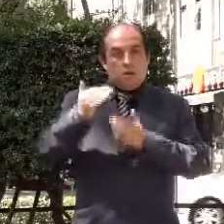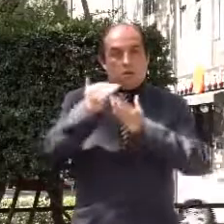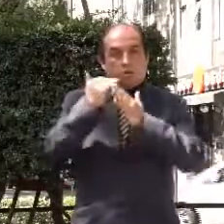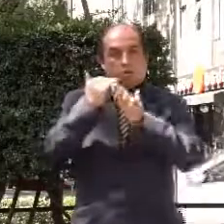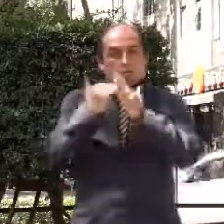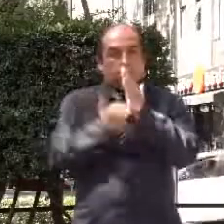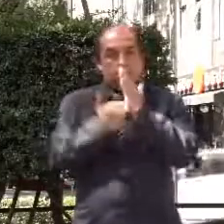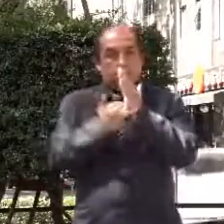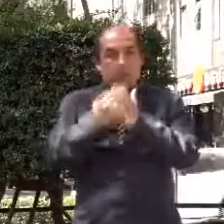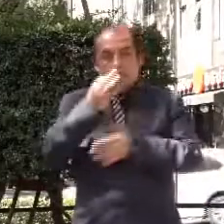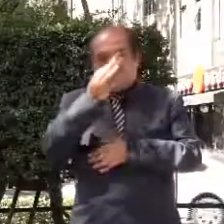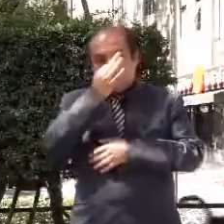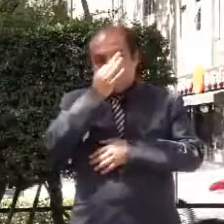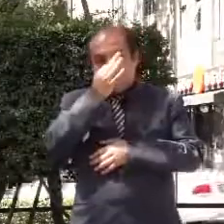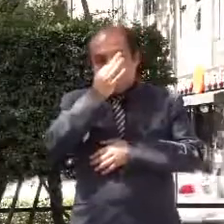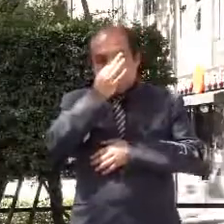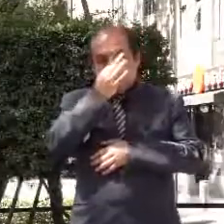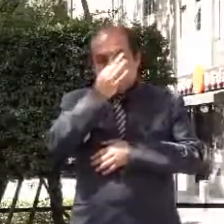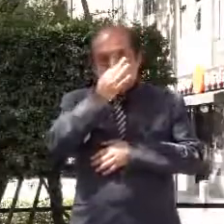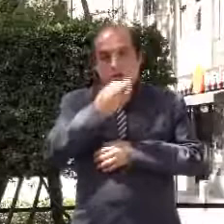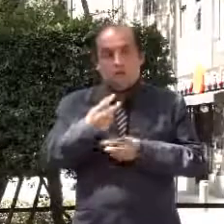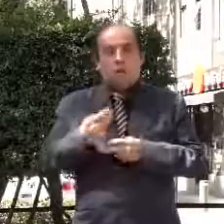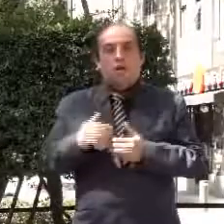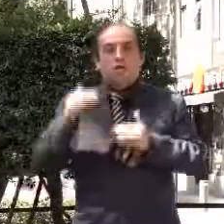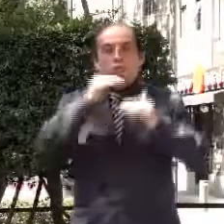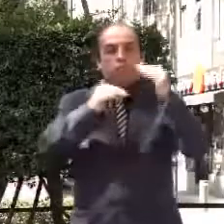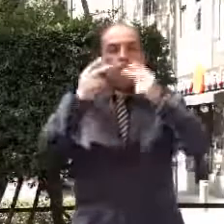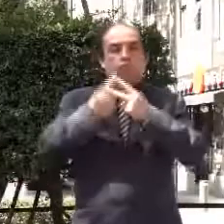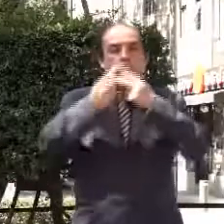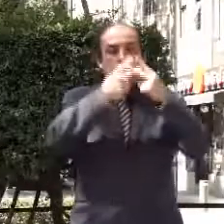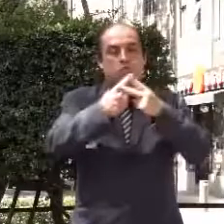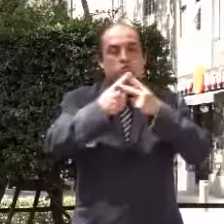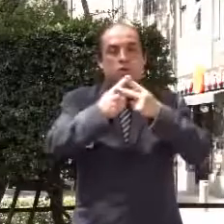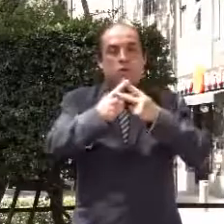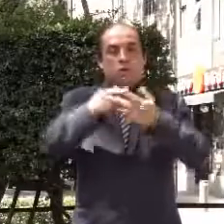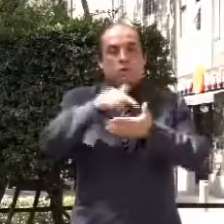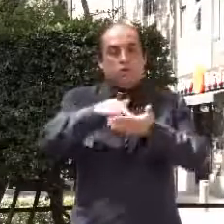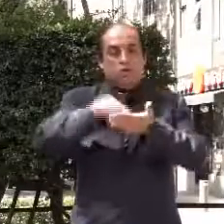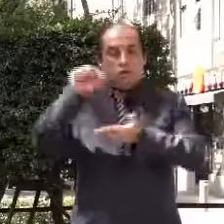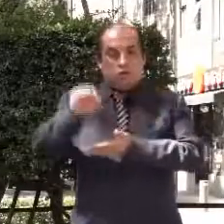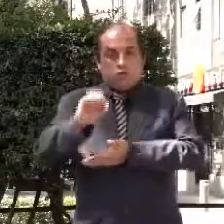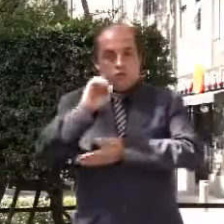la zona cercana a Cerro de la Estrella, en el lado sur y oriente del Cerro